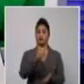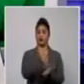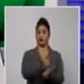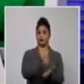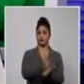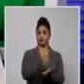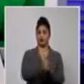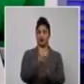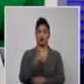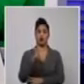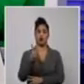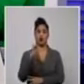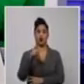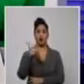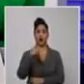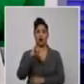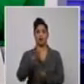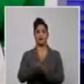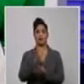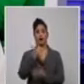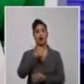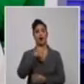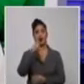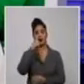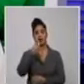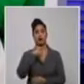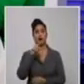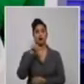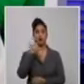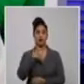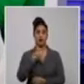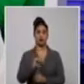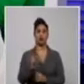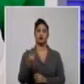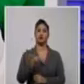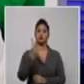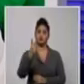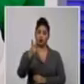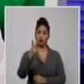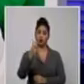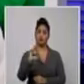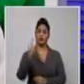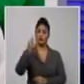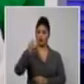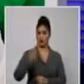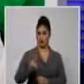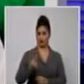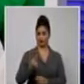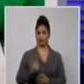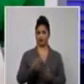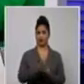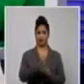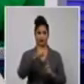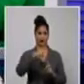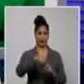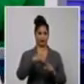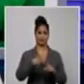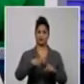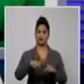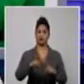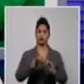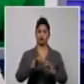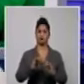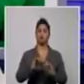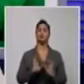de Caimanera, al igual que 2 de San Antonio del Sur y 1 de Manuel Tames. Y en el municipio especial Isla